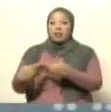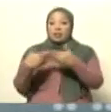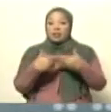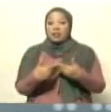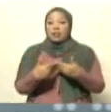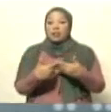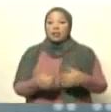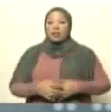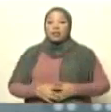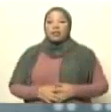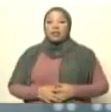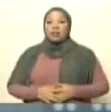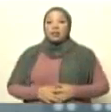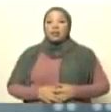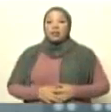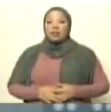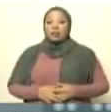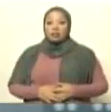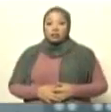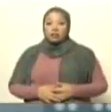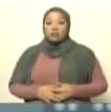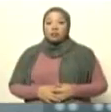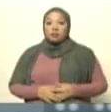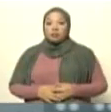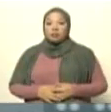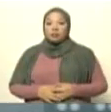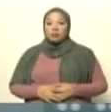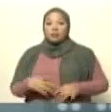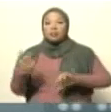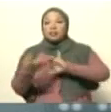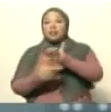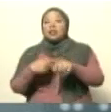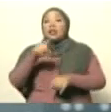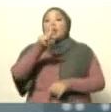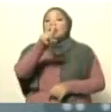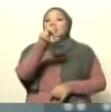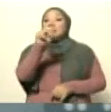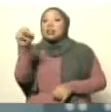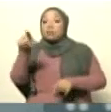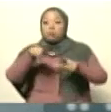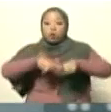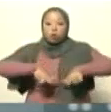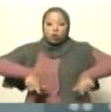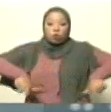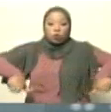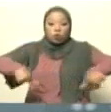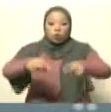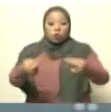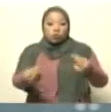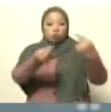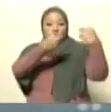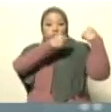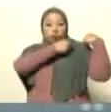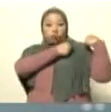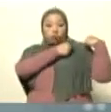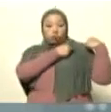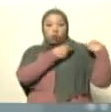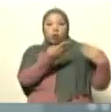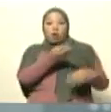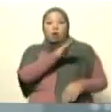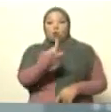Venezuela que tenían fincas de más de 100.000 hectáreas. 100.000 hectáreas. Que le llamaban así la compañía